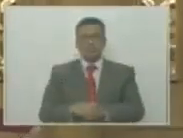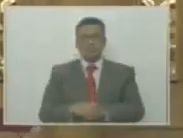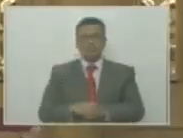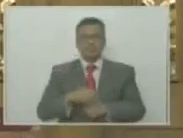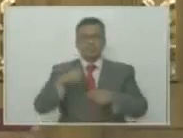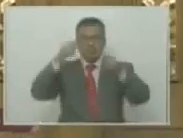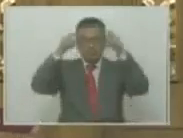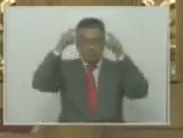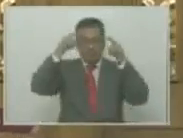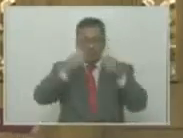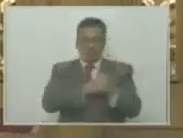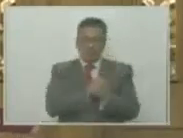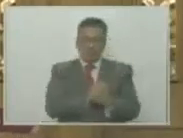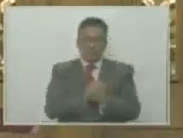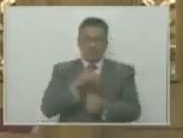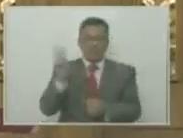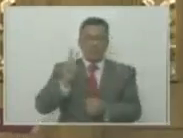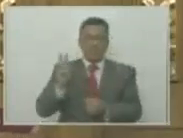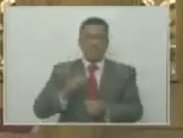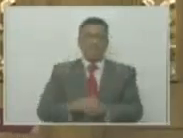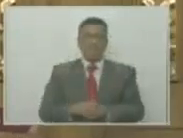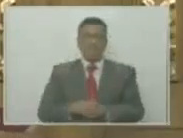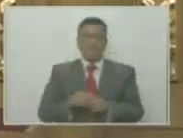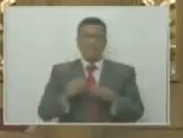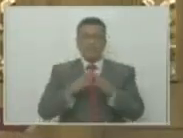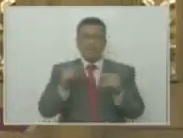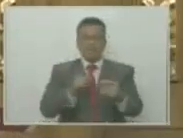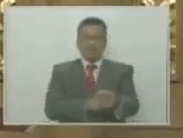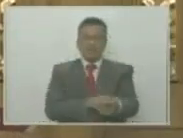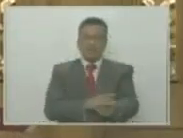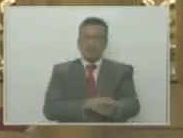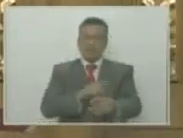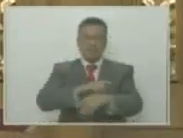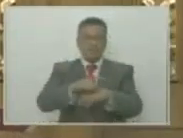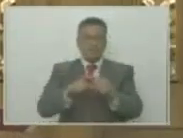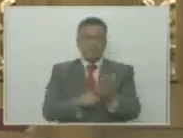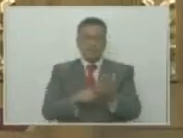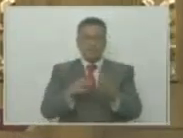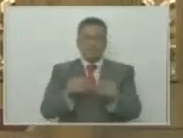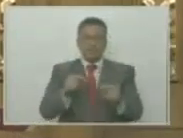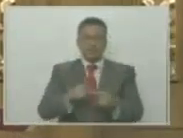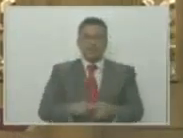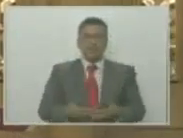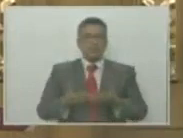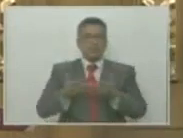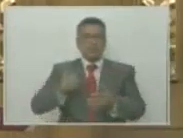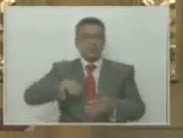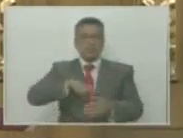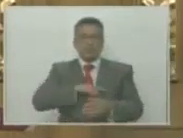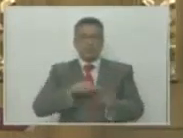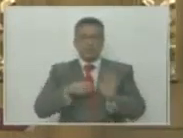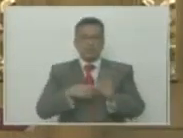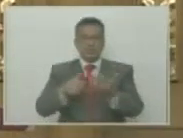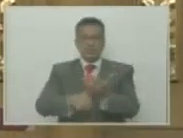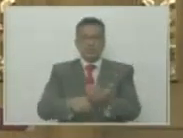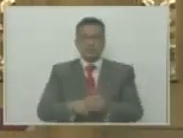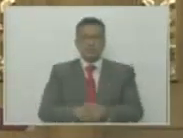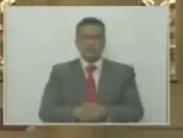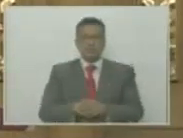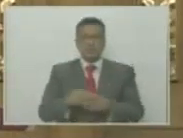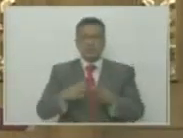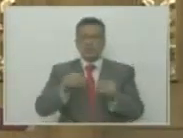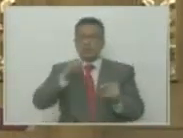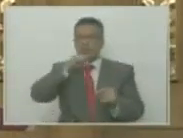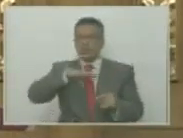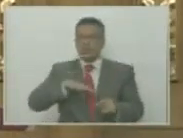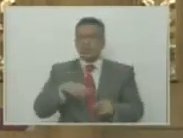Chávez amó a Venezuela con cada fibra de su ser y reivindicó nuestra identidad, nuestra